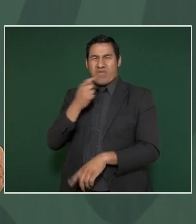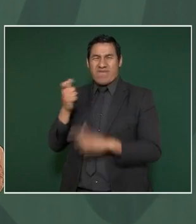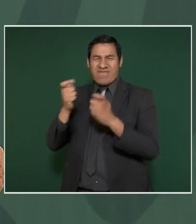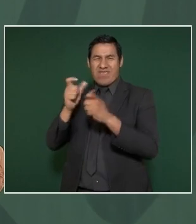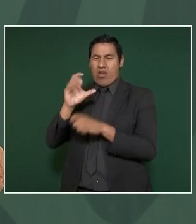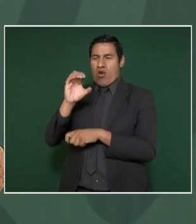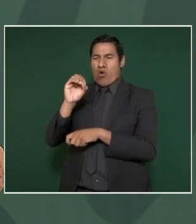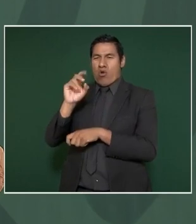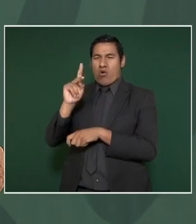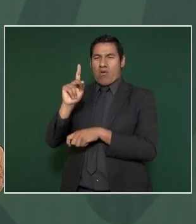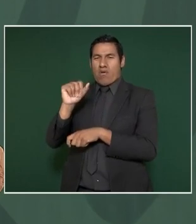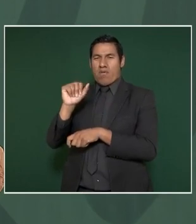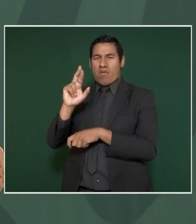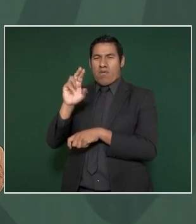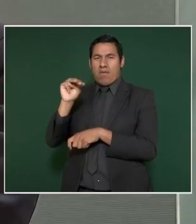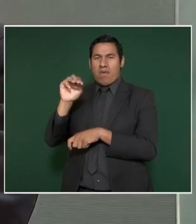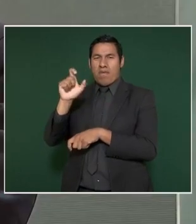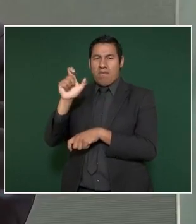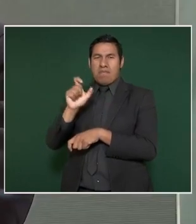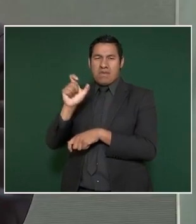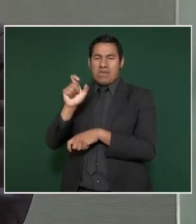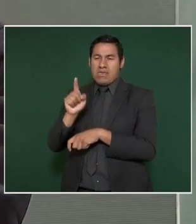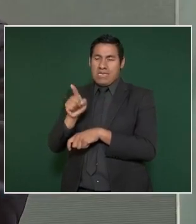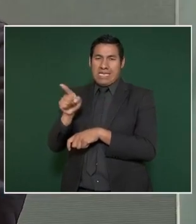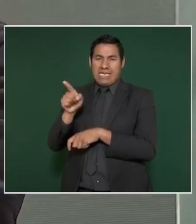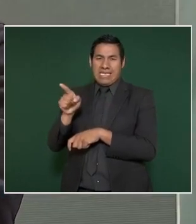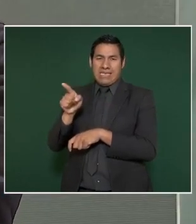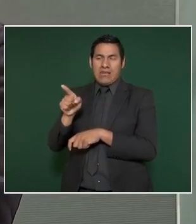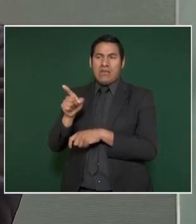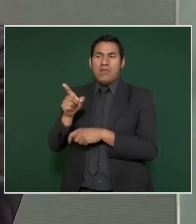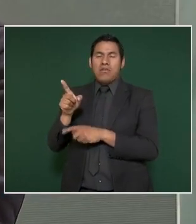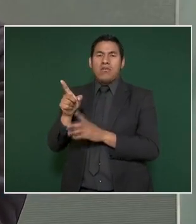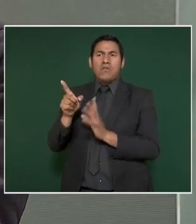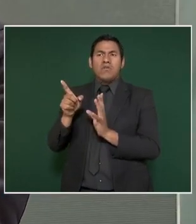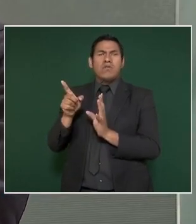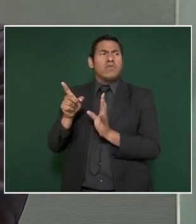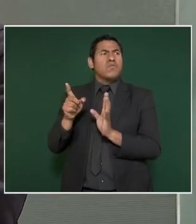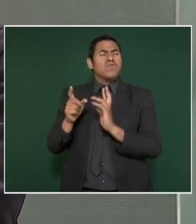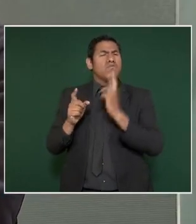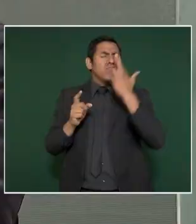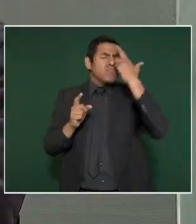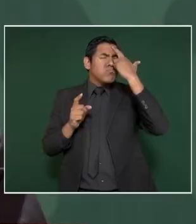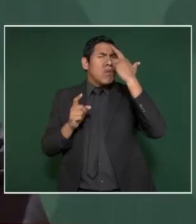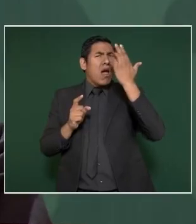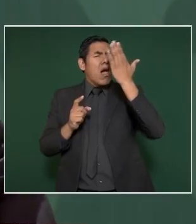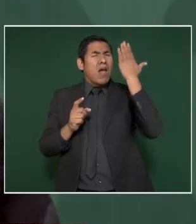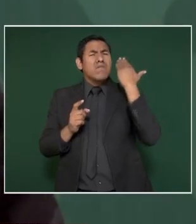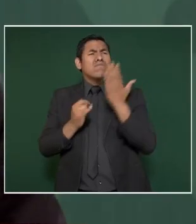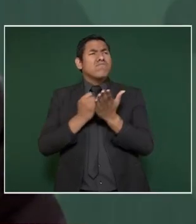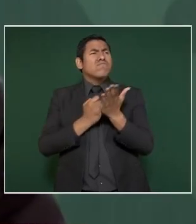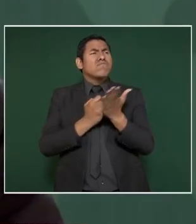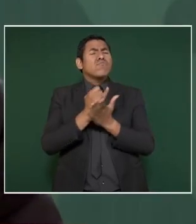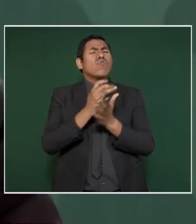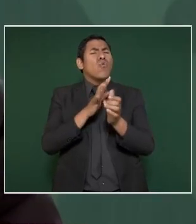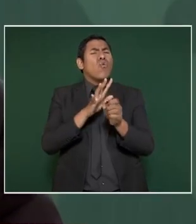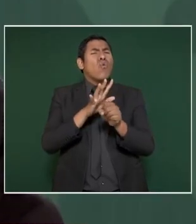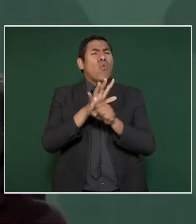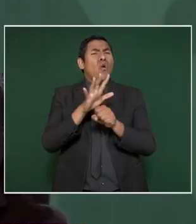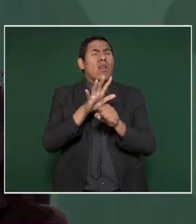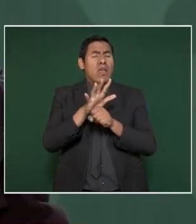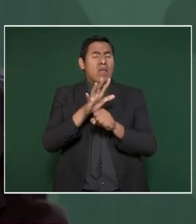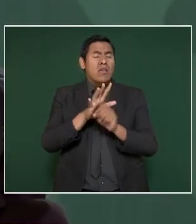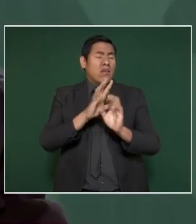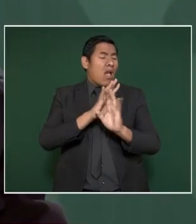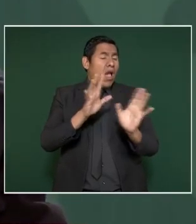este de hoyos no sé qué decisión tomamos aquí y me fue